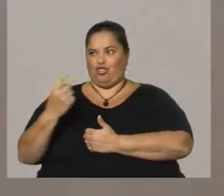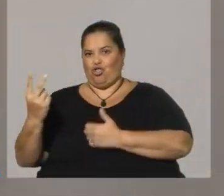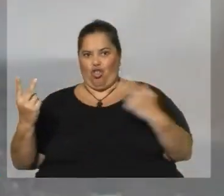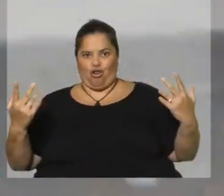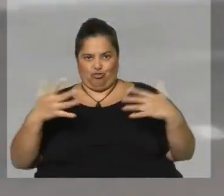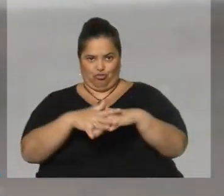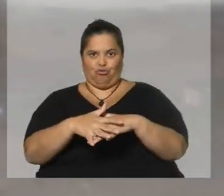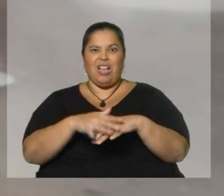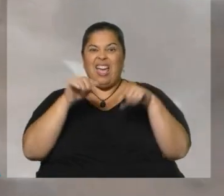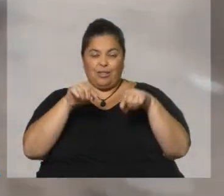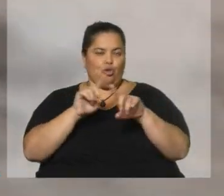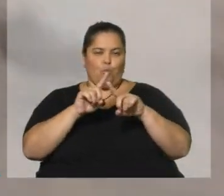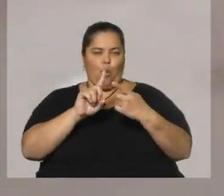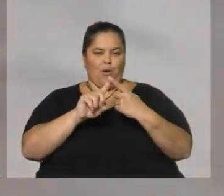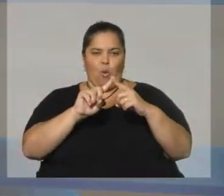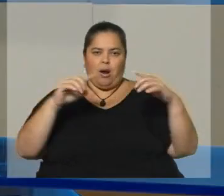enfrentamientos.